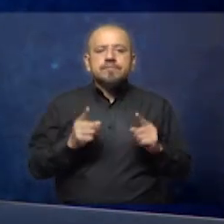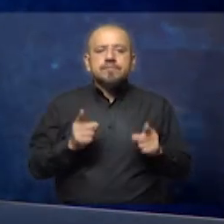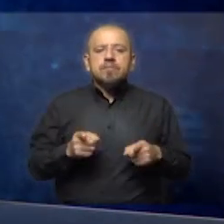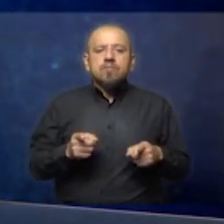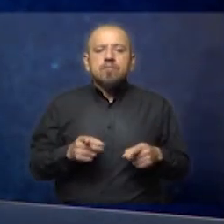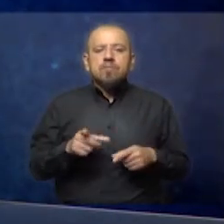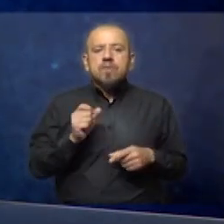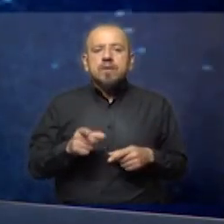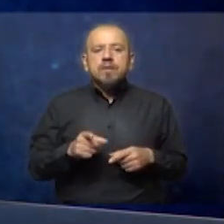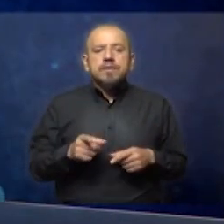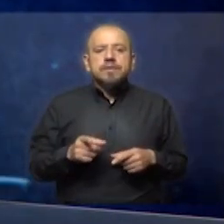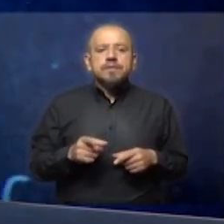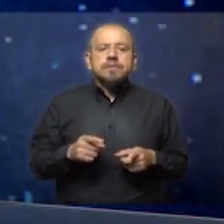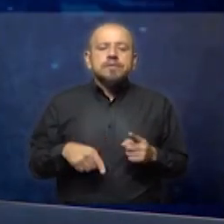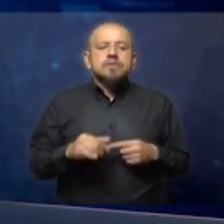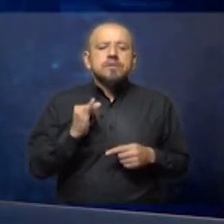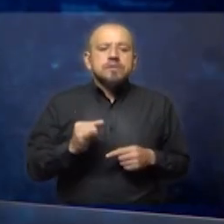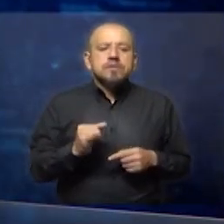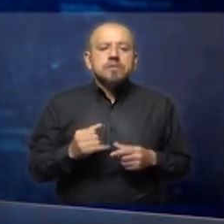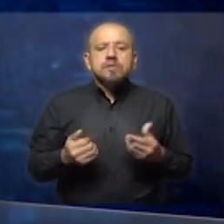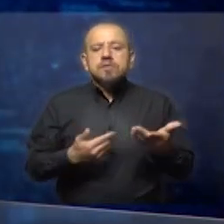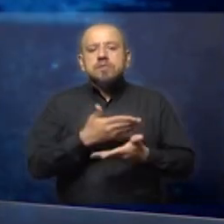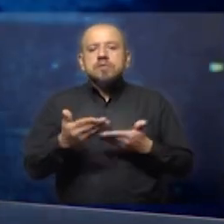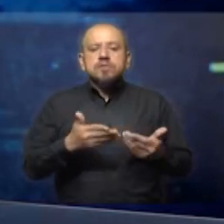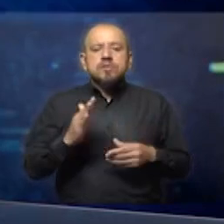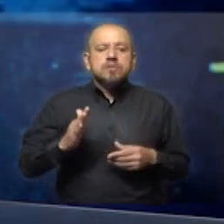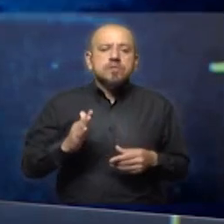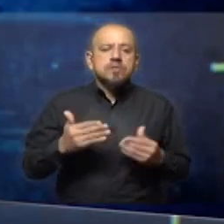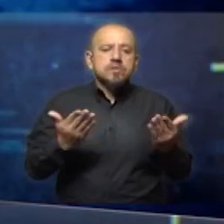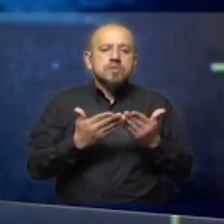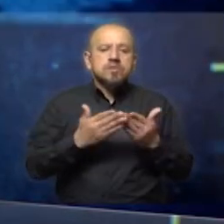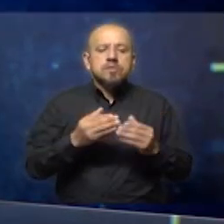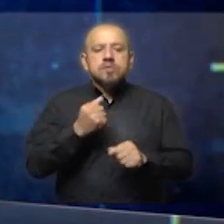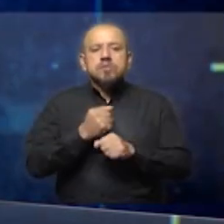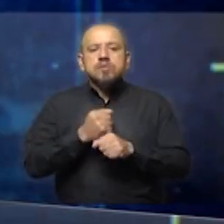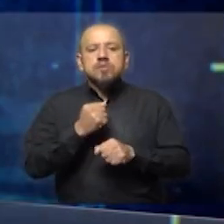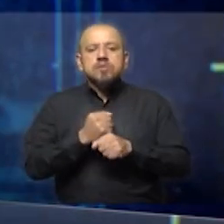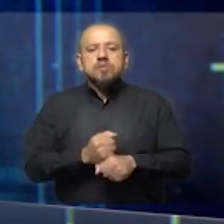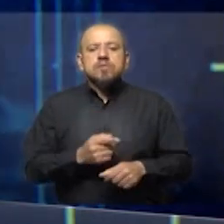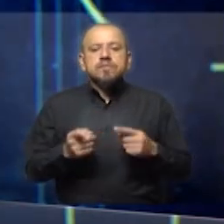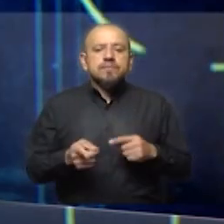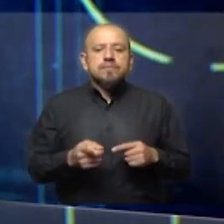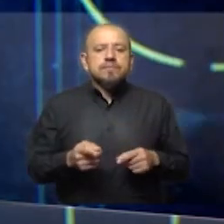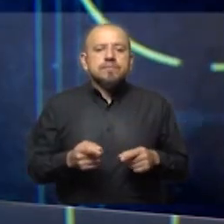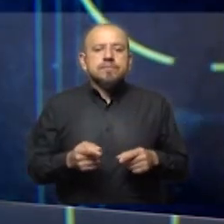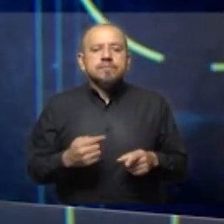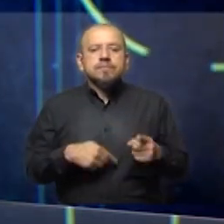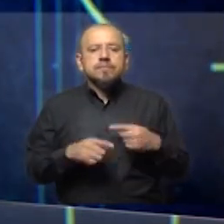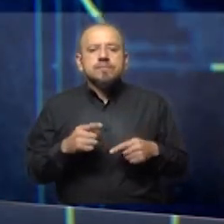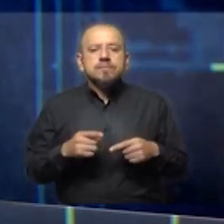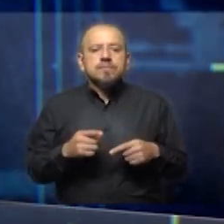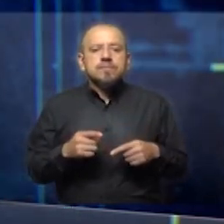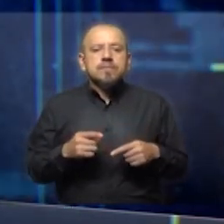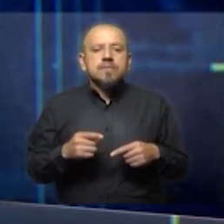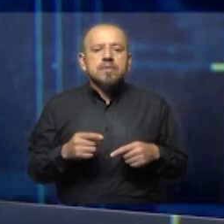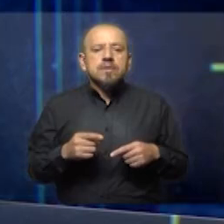las cargas propias no esto de Bueno sí qué bien que estudien qué bien que trabajan pero ustedes lo manejaron muy bien en el en el